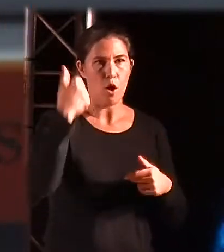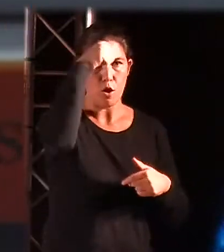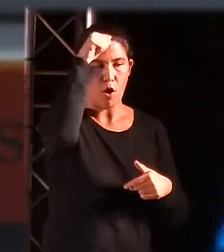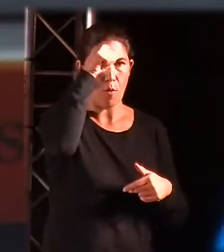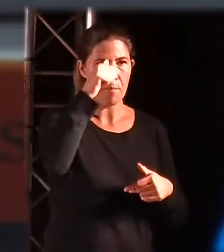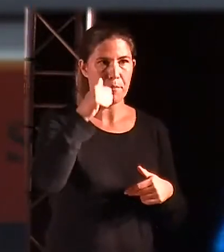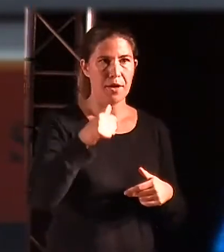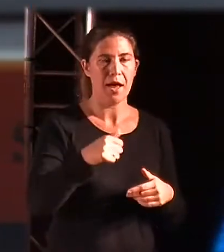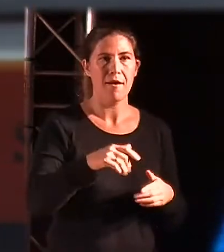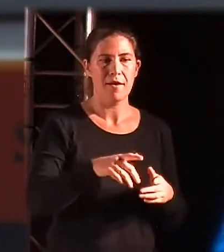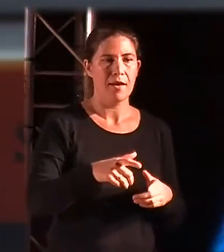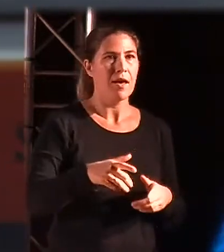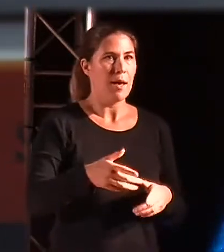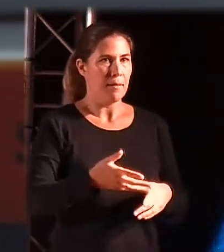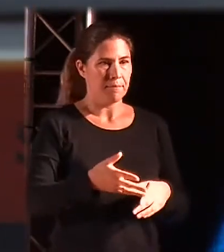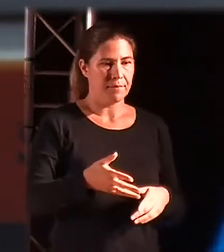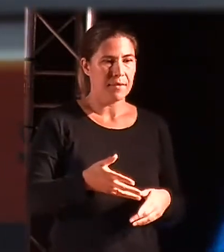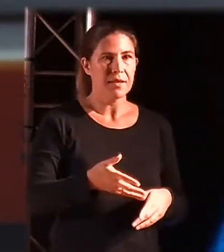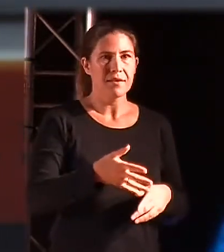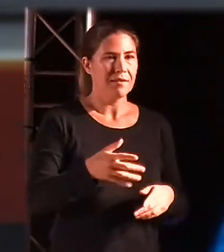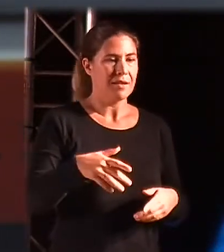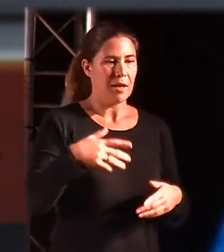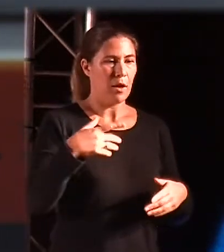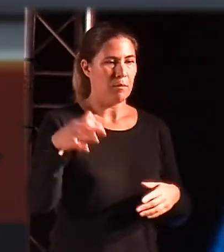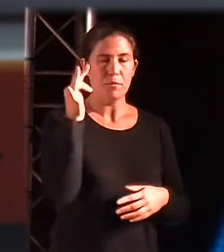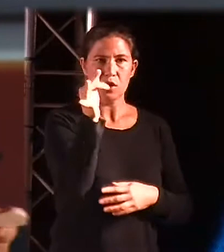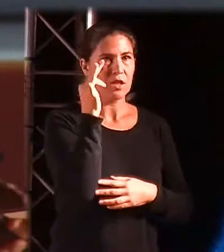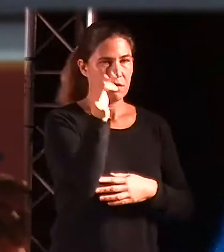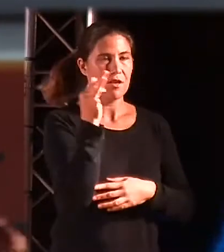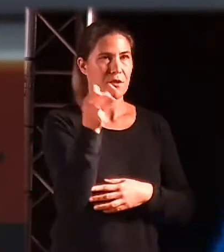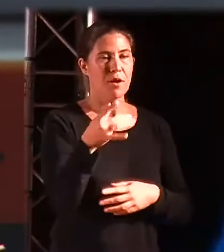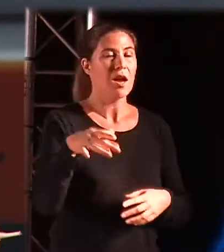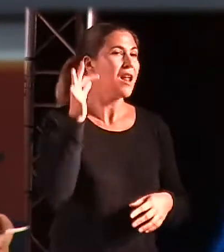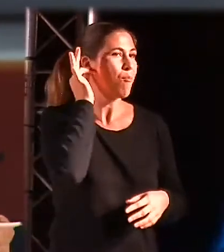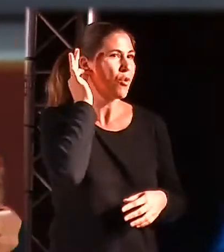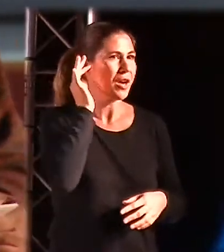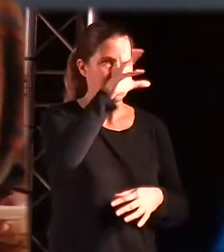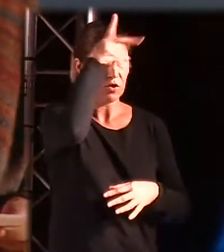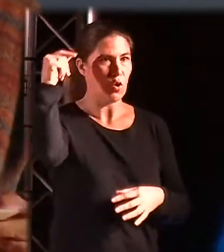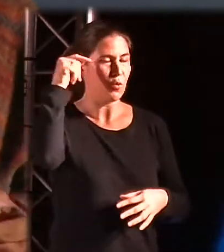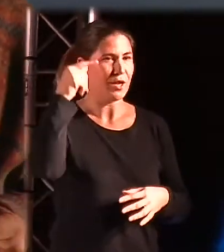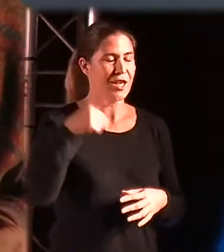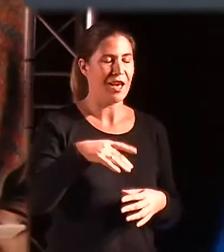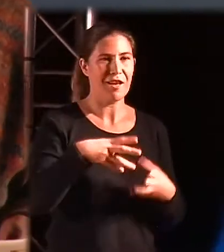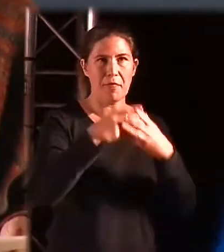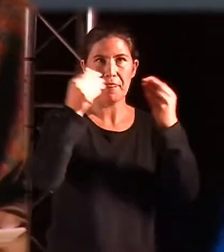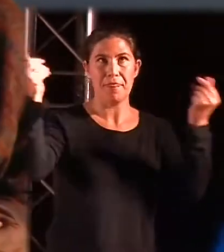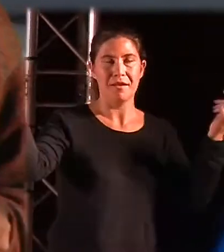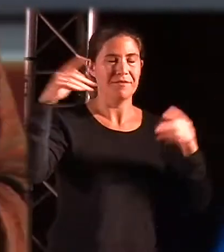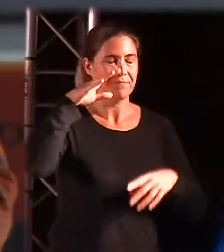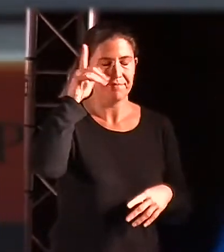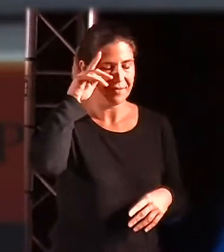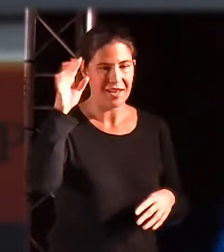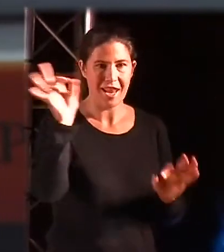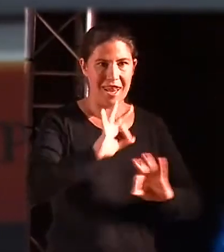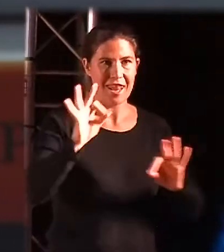ser excesivamente optimistas al recordar este tipo de asuntos y las mujeres pues parece que se olvidan de cosas, que se las lleva el viento y ya nadie se